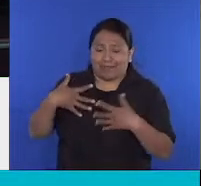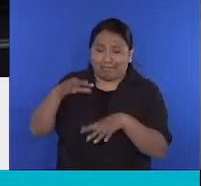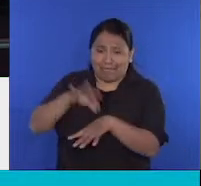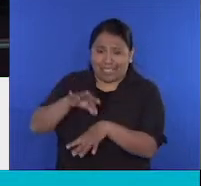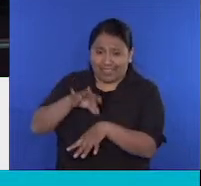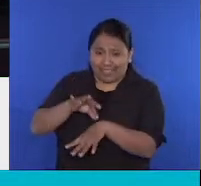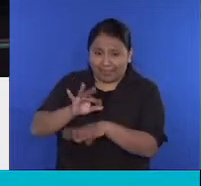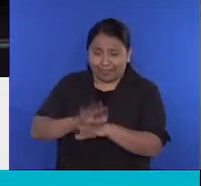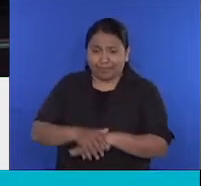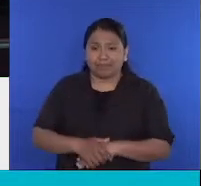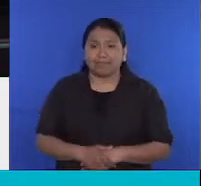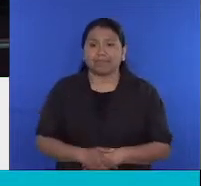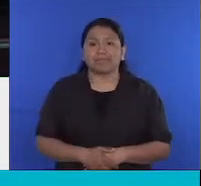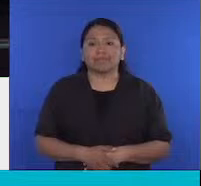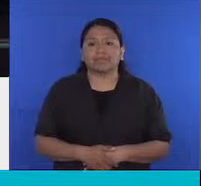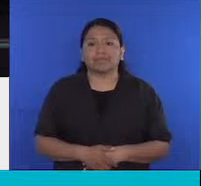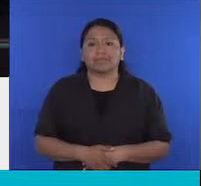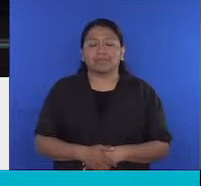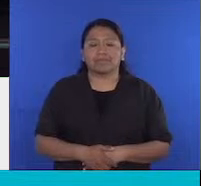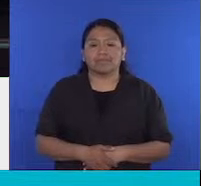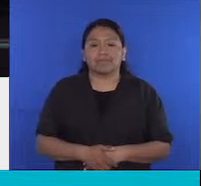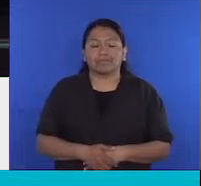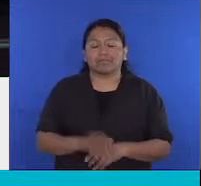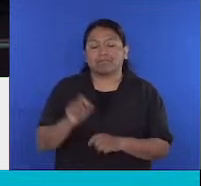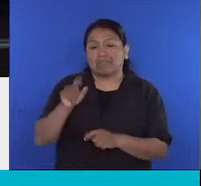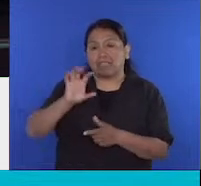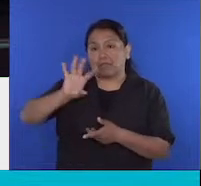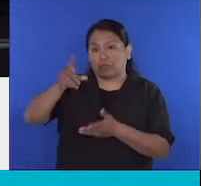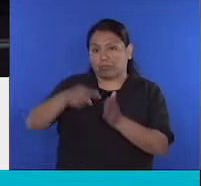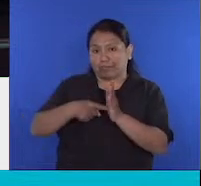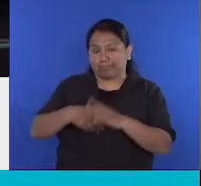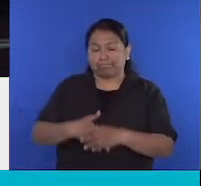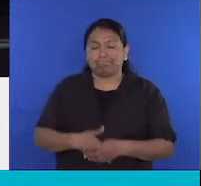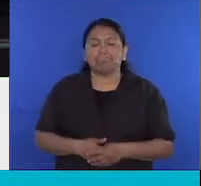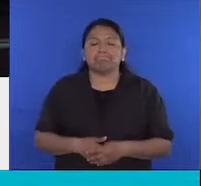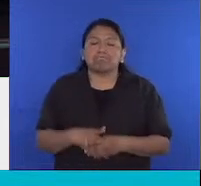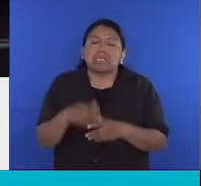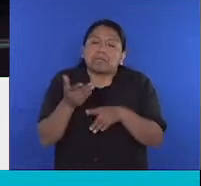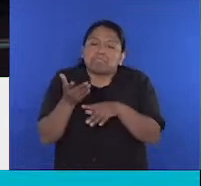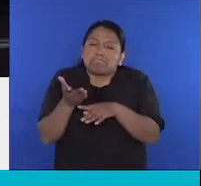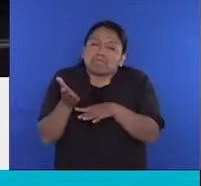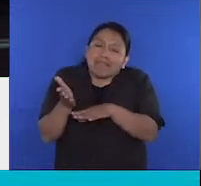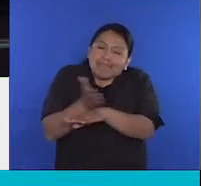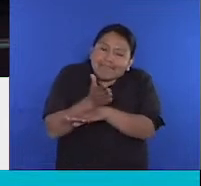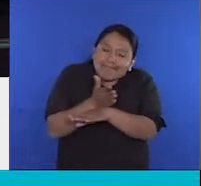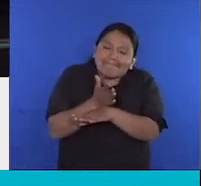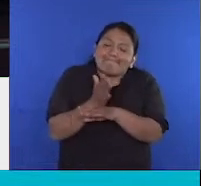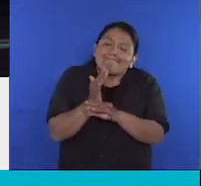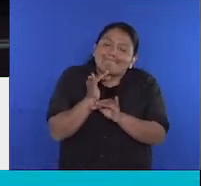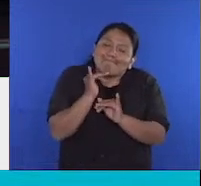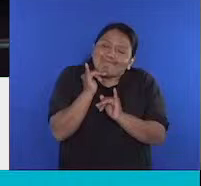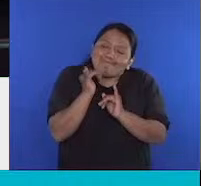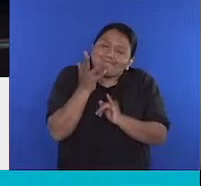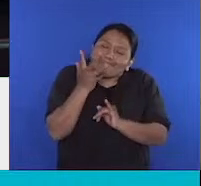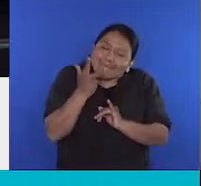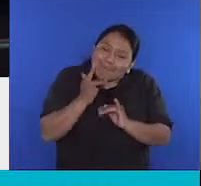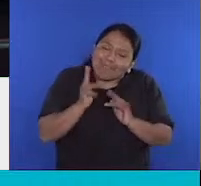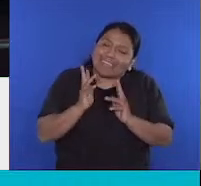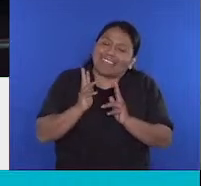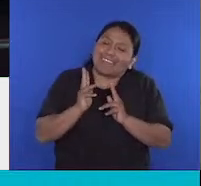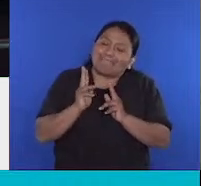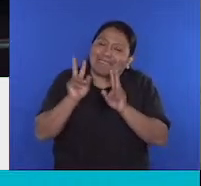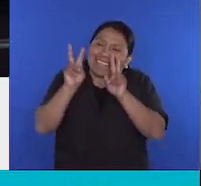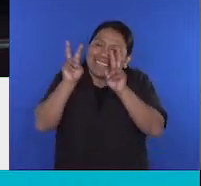en la provincia. Pero previo a eso me gustaría, antes de ingresar en el tratamiento del proyecto propiamente